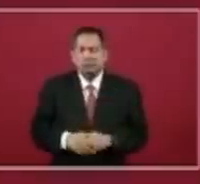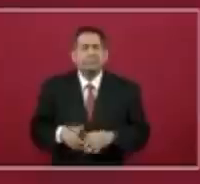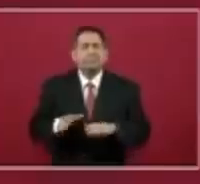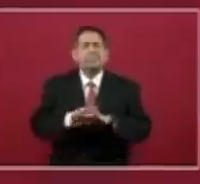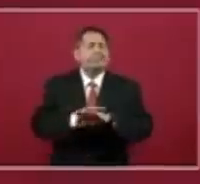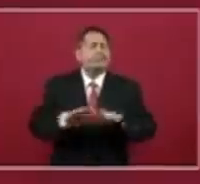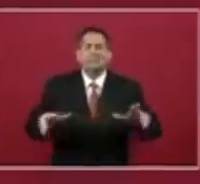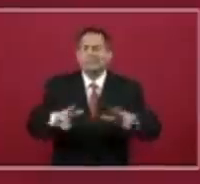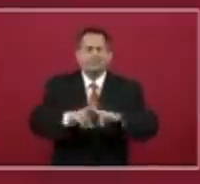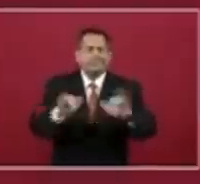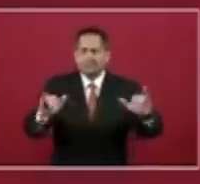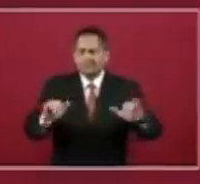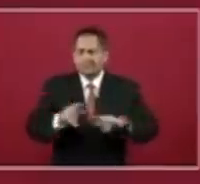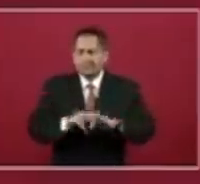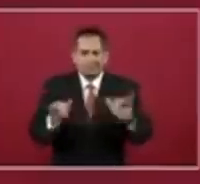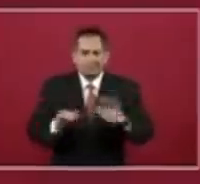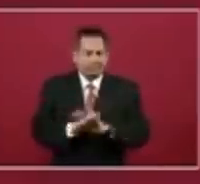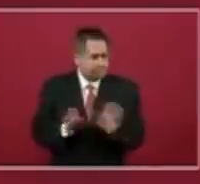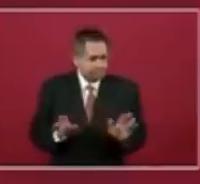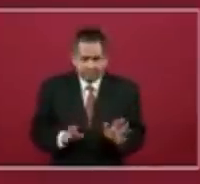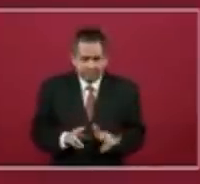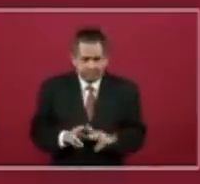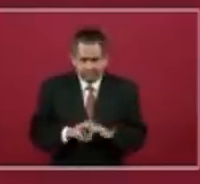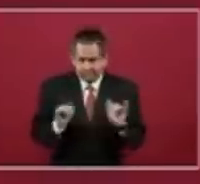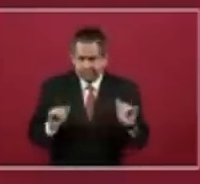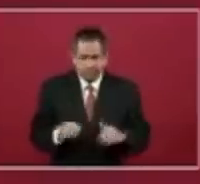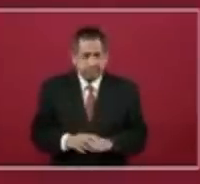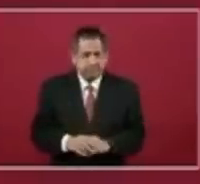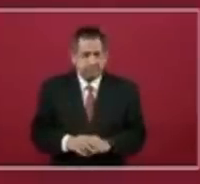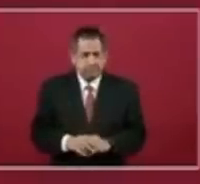Pliego? A nadie, o sea, ya